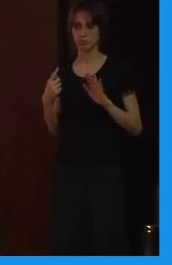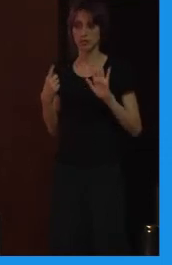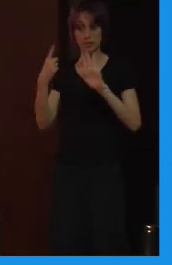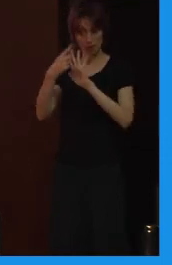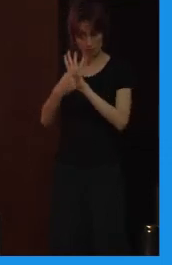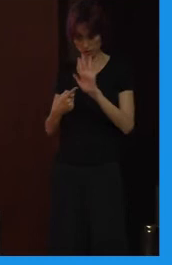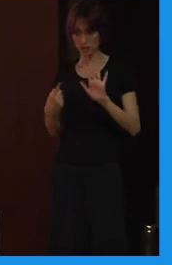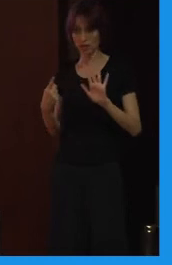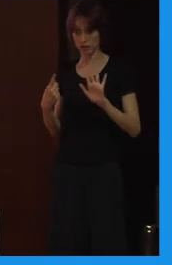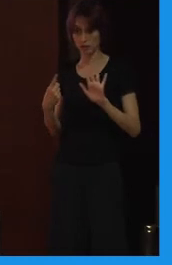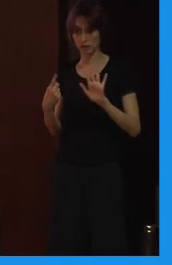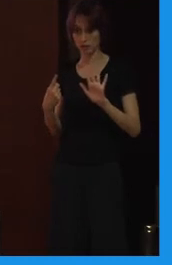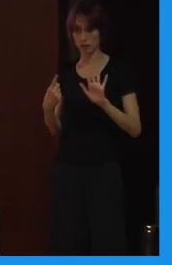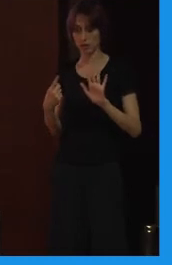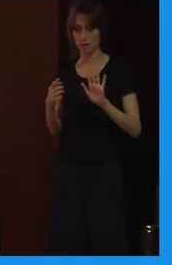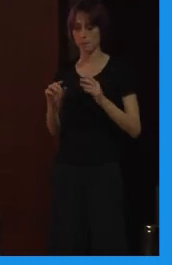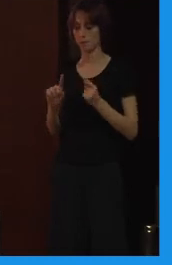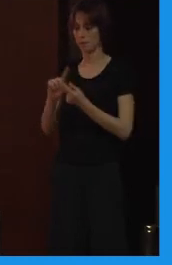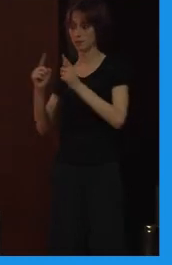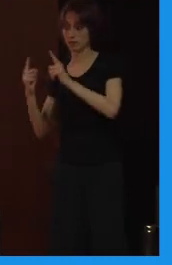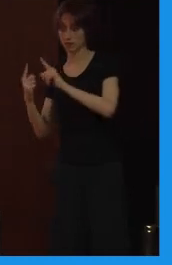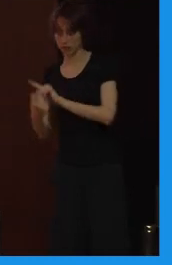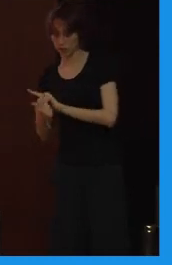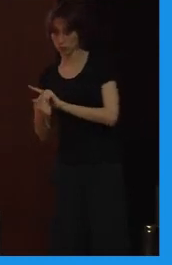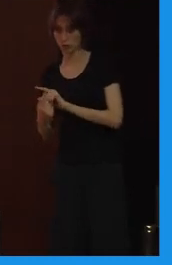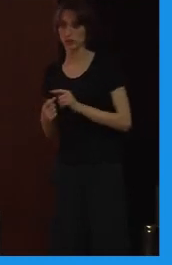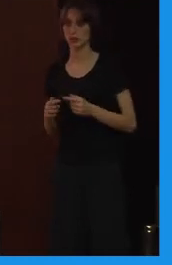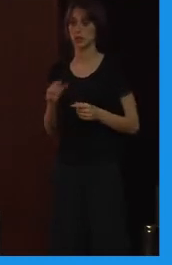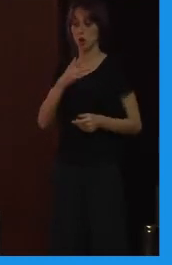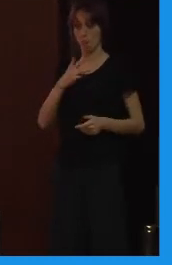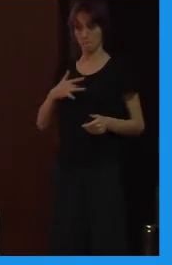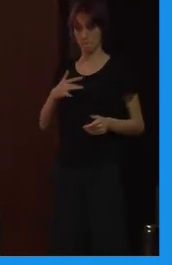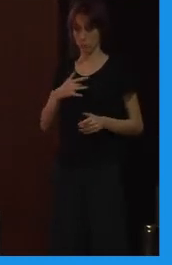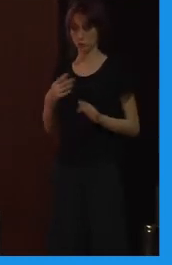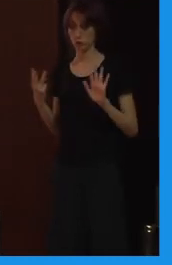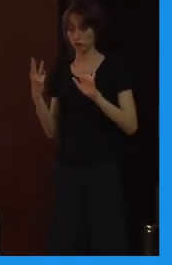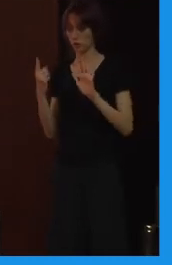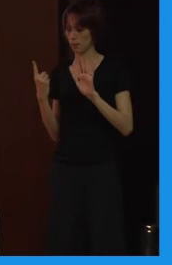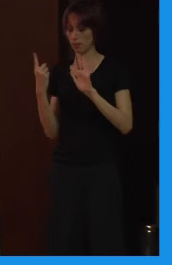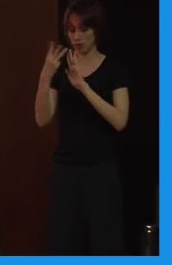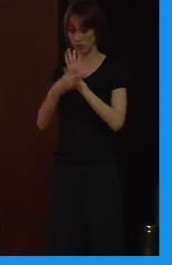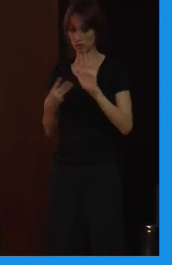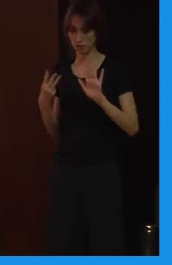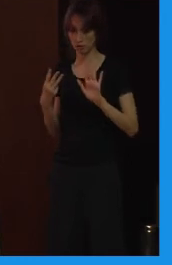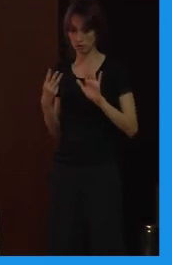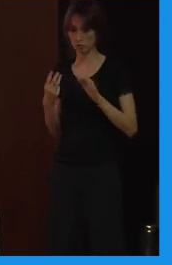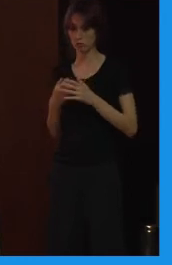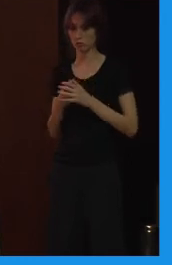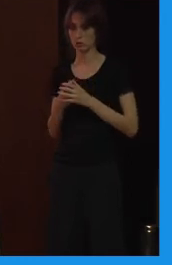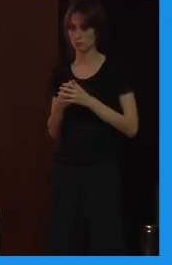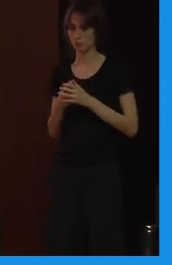año. Pero os insisto, igual que del tiroides os he hablado de